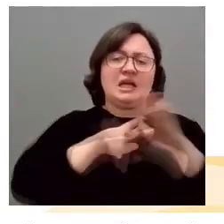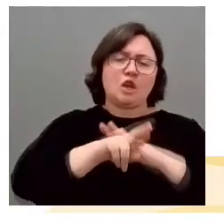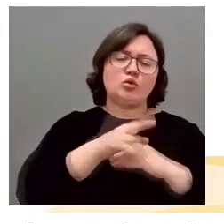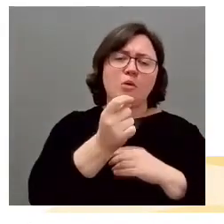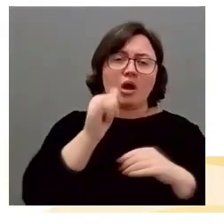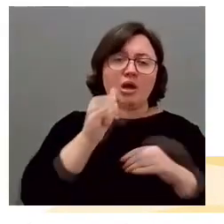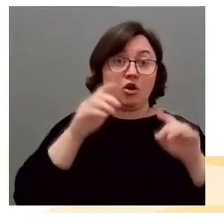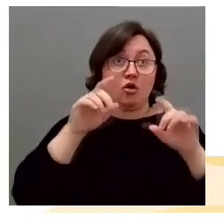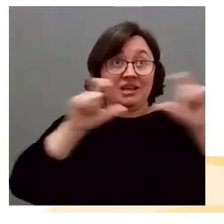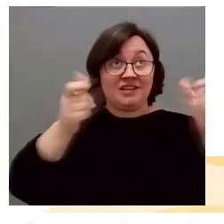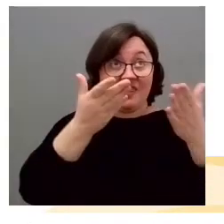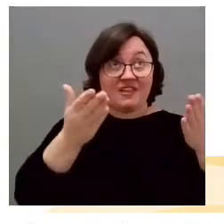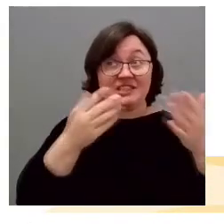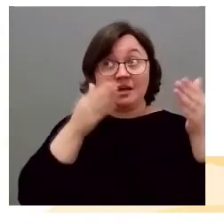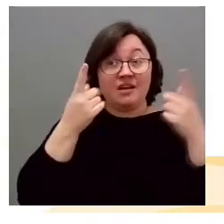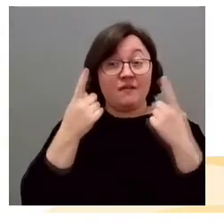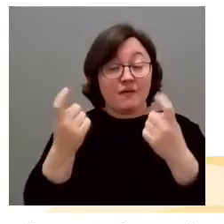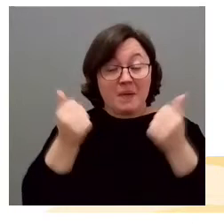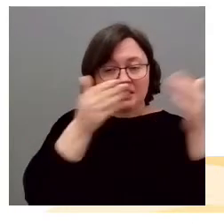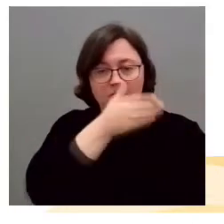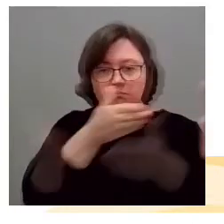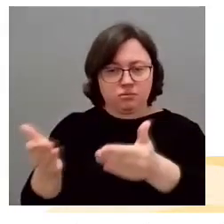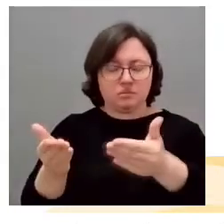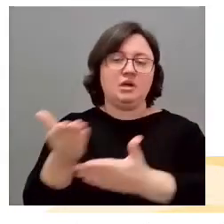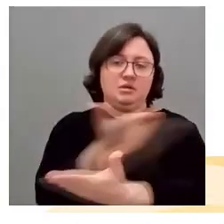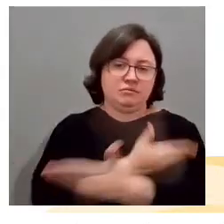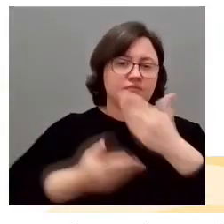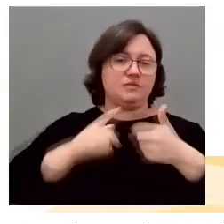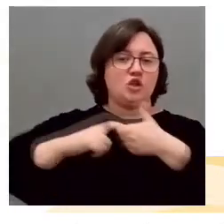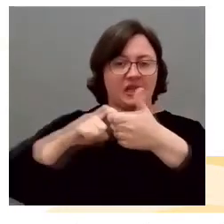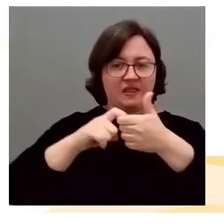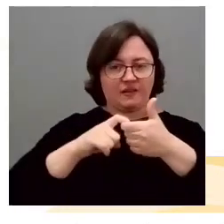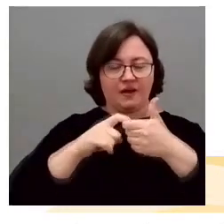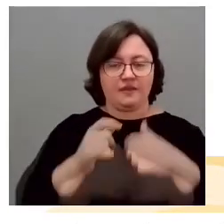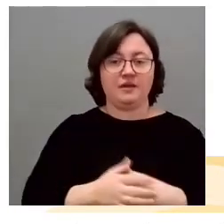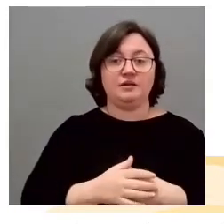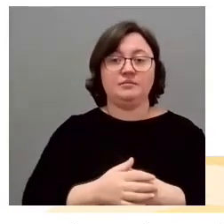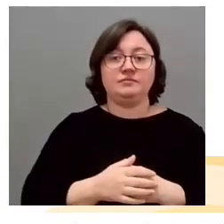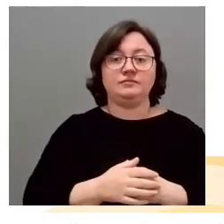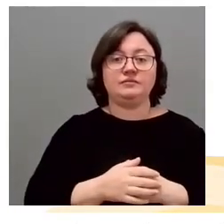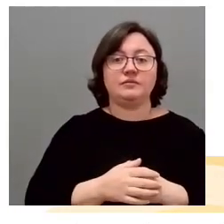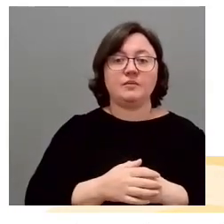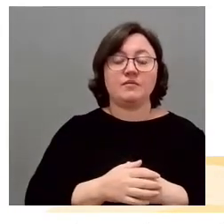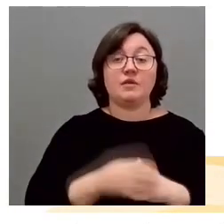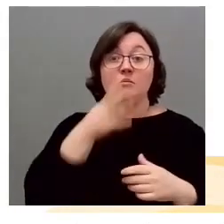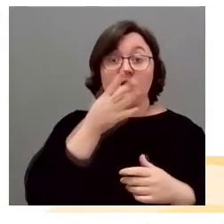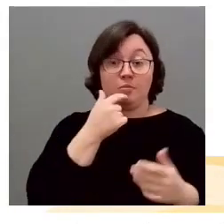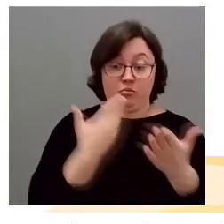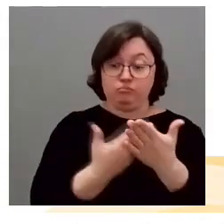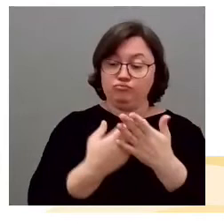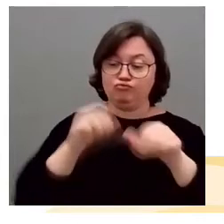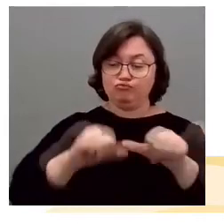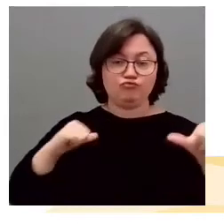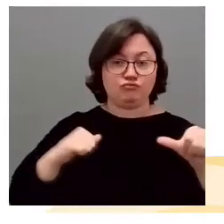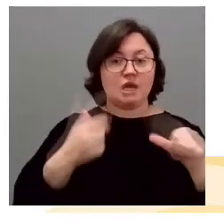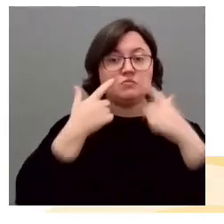hay que centrarlos en aquellos que más lo necesitan, y apelo a la solidaridad también del resto de las entidades de la discapacidad. Como lo han demostrado,